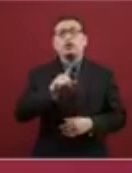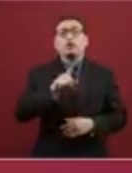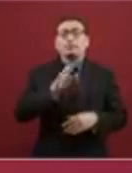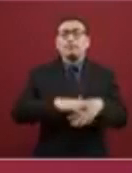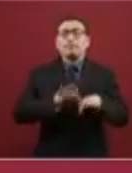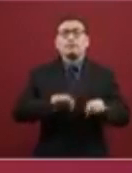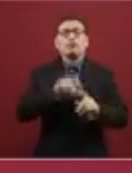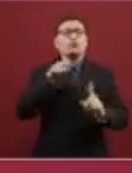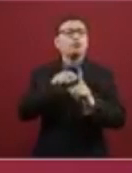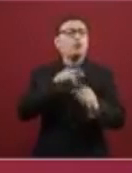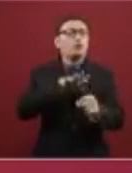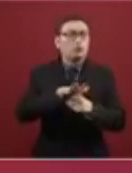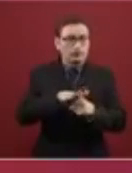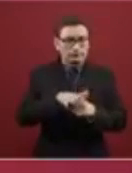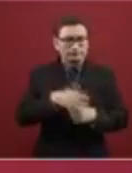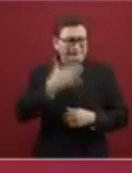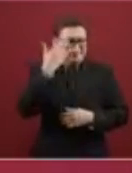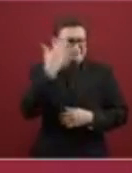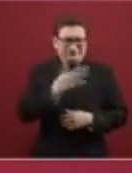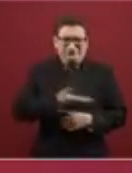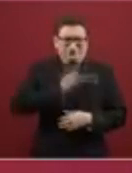de que siempre han habido